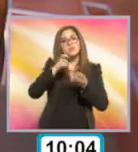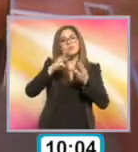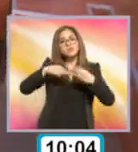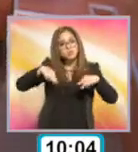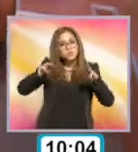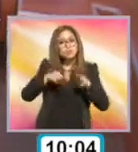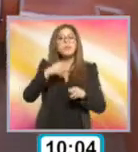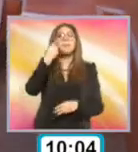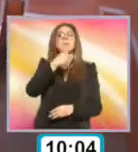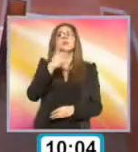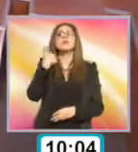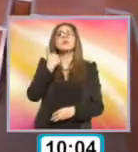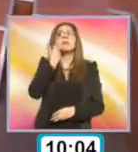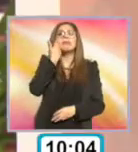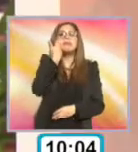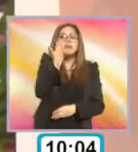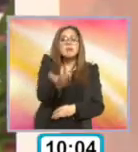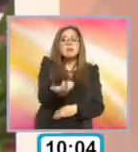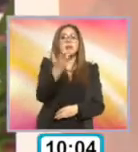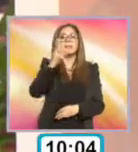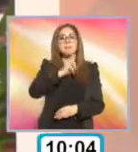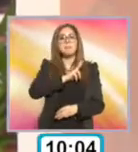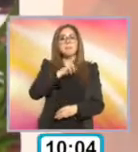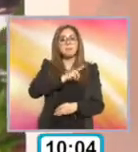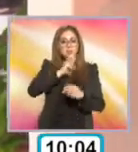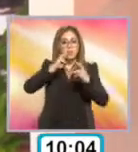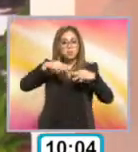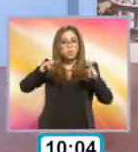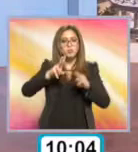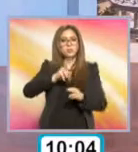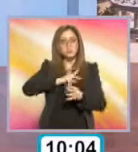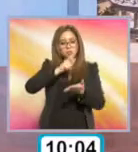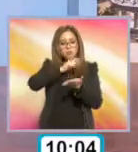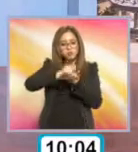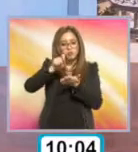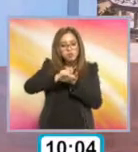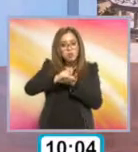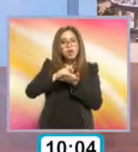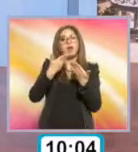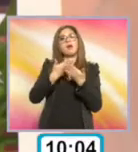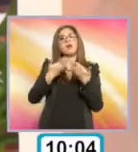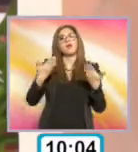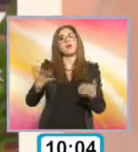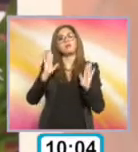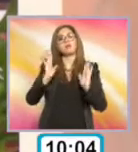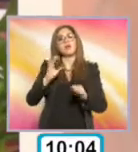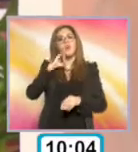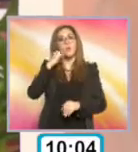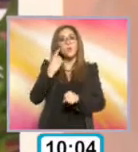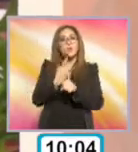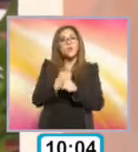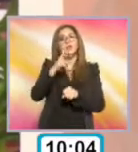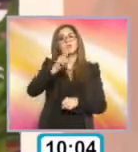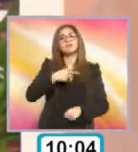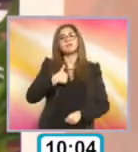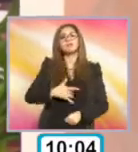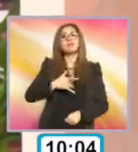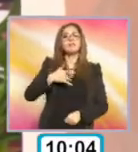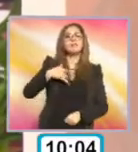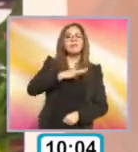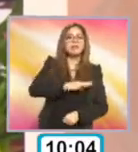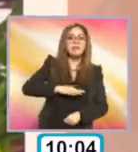poder grabar temas de mi propia autoría. Y pues finalmente llegó el momento y súper feliz, súper agradecido.